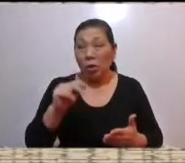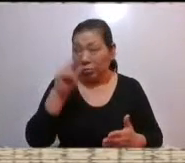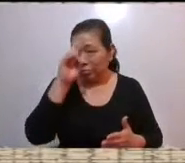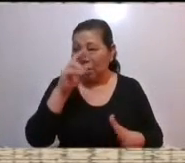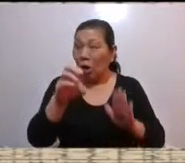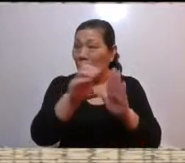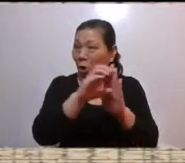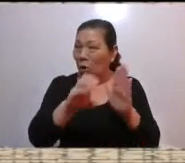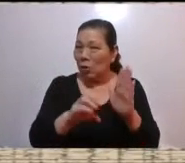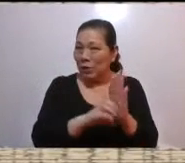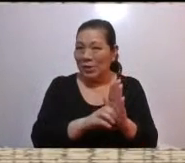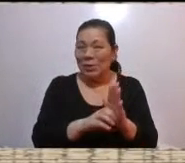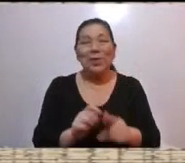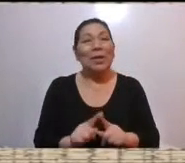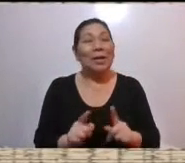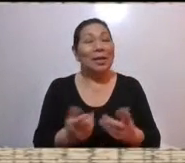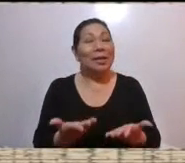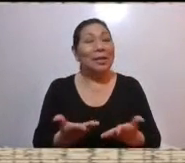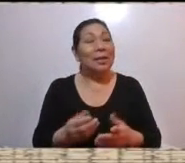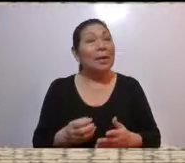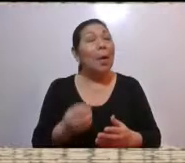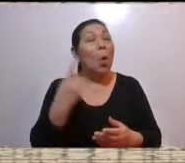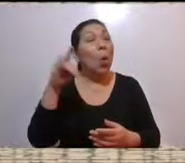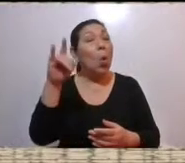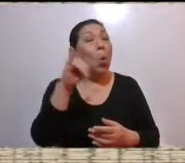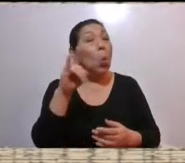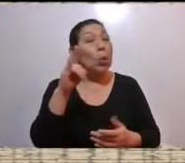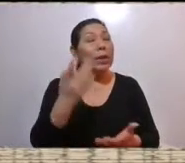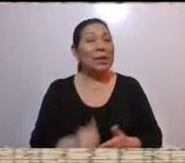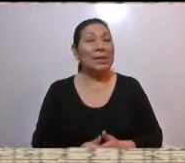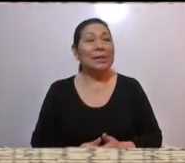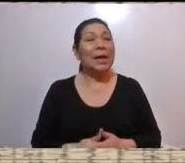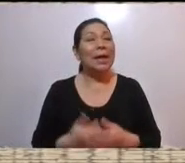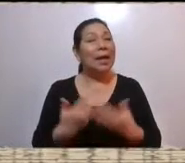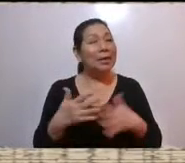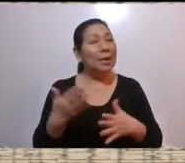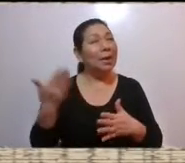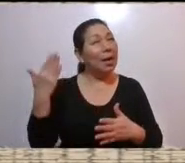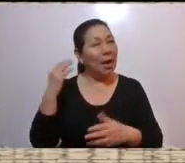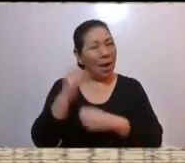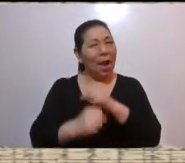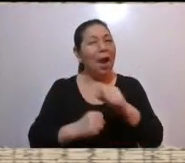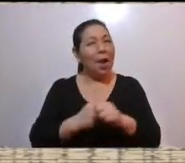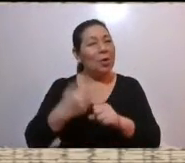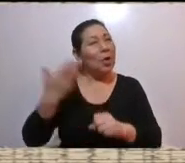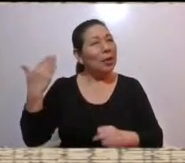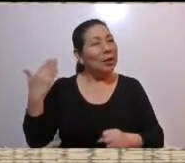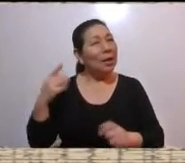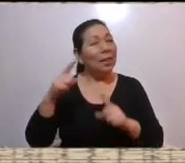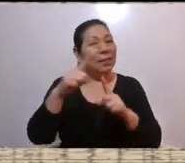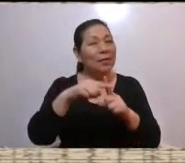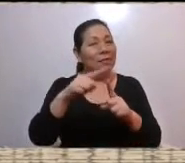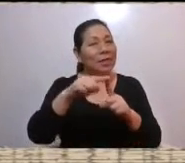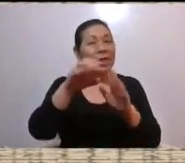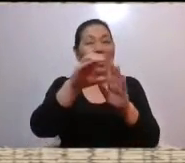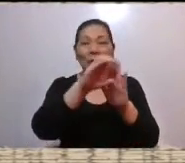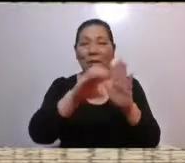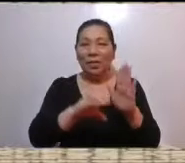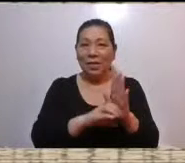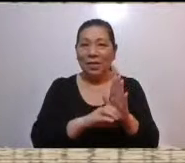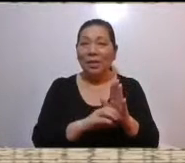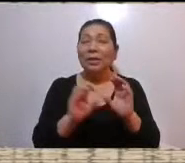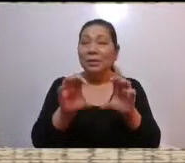cosas inconstitucional, digamos, es una herramienta que viene siendo utilizada ya desde hace varios años atrás por parte del